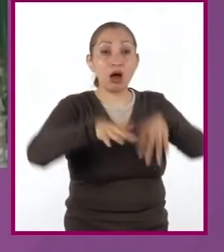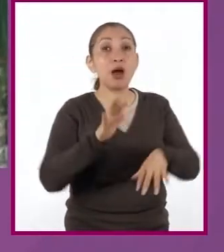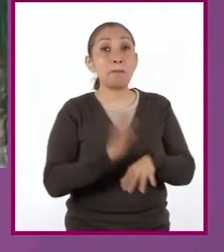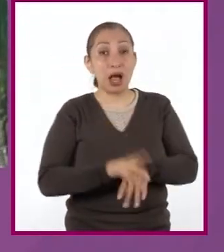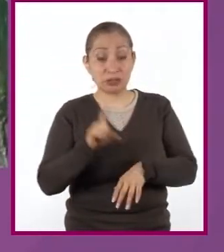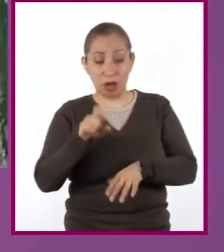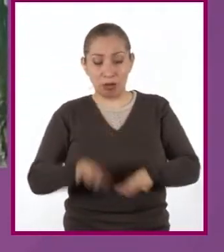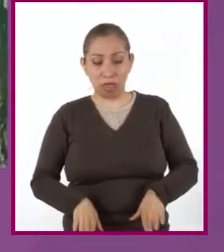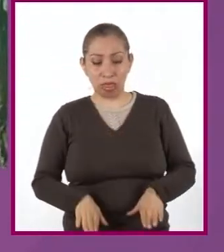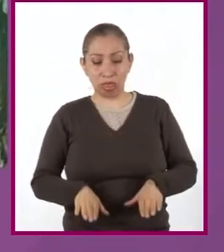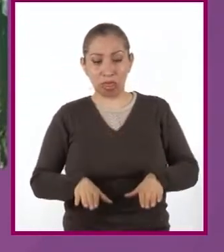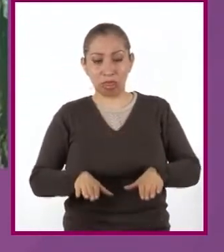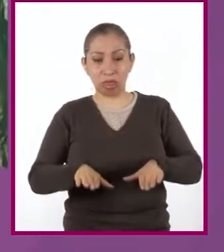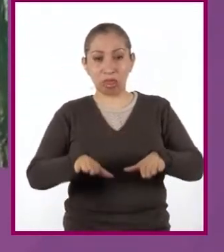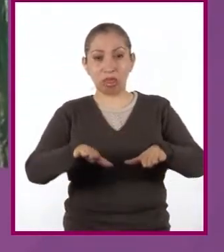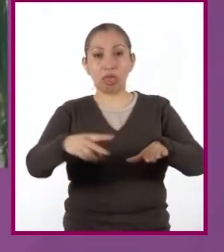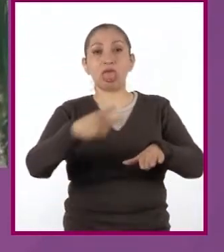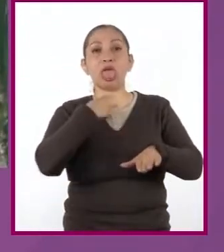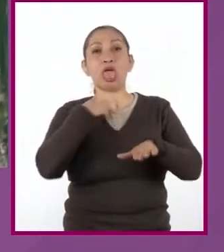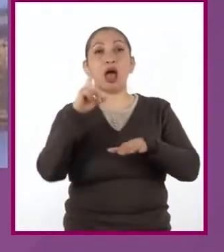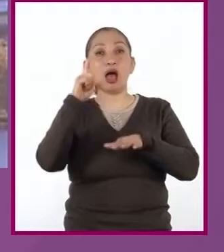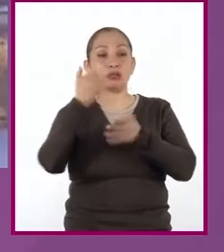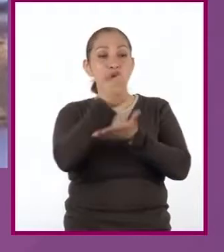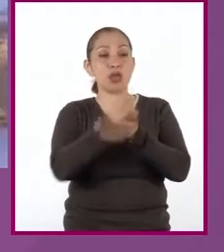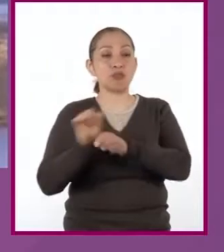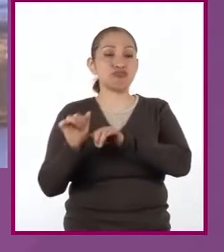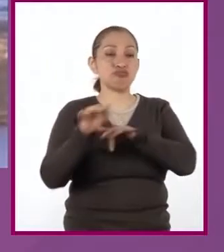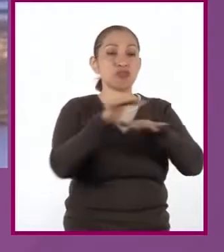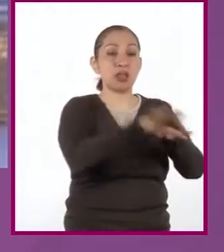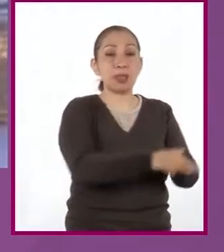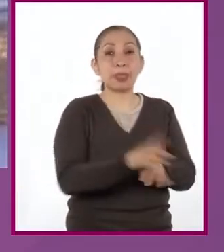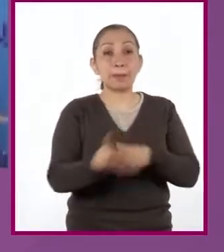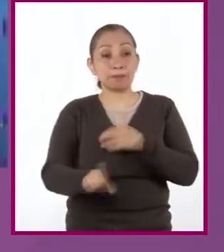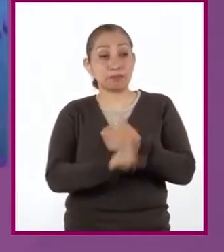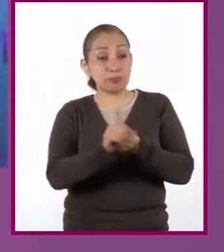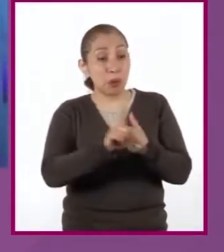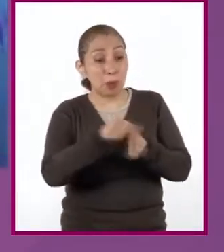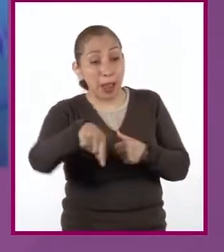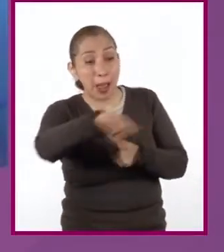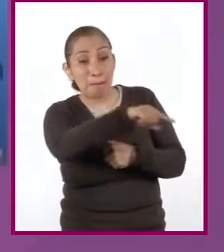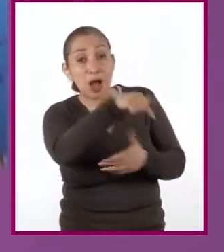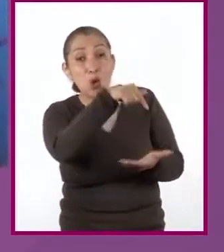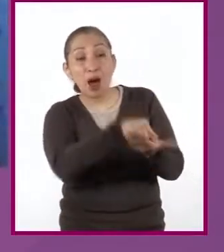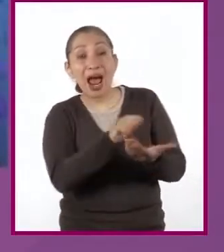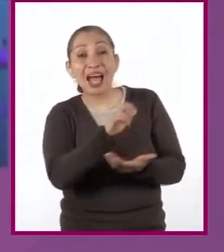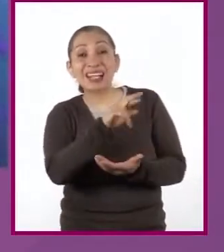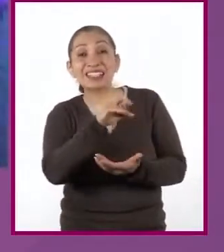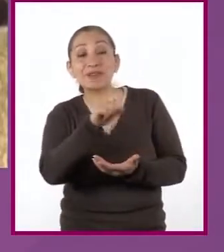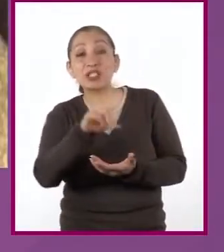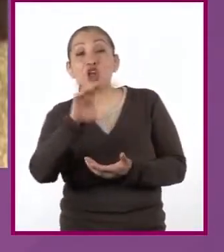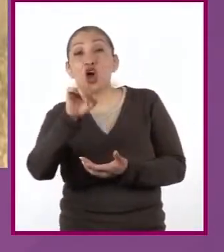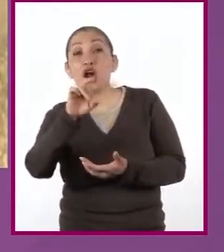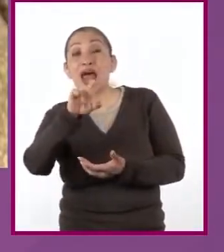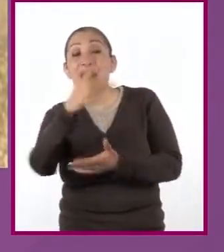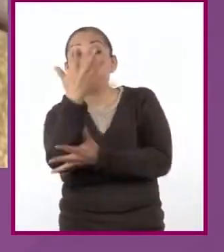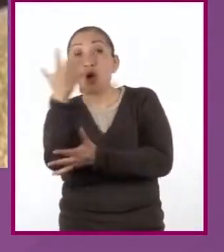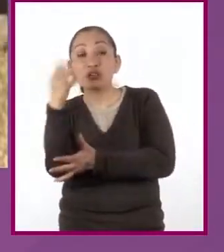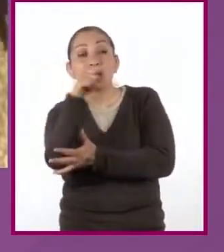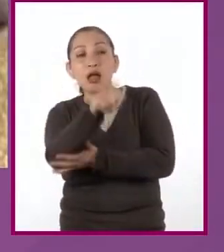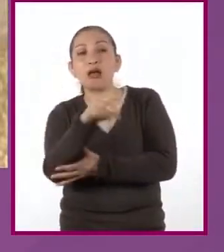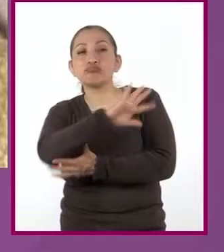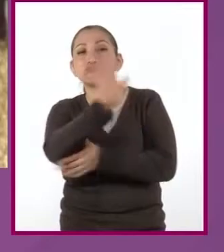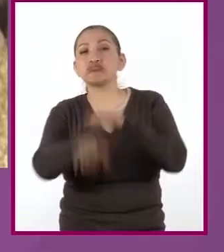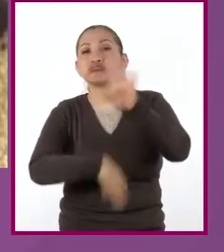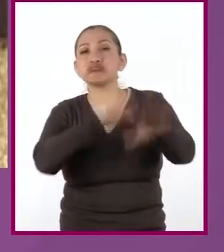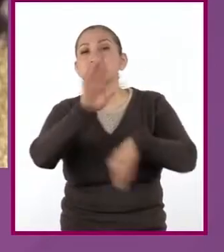del nivel del mar que provocan graves inundaciones, el trastorno de hábitats como los arrecifes de coral y los bosques, llevando a la extinción